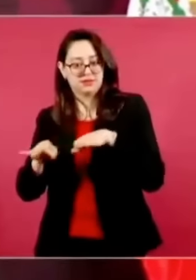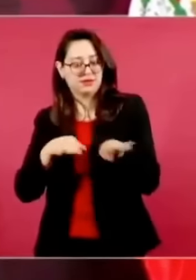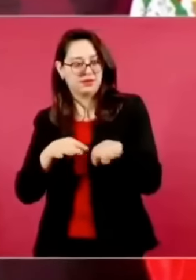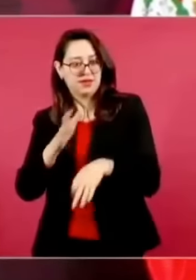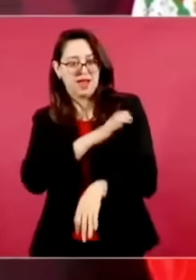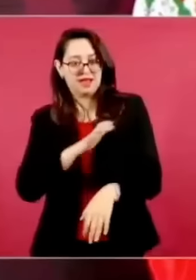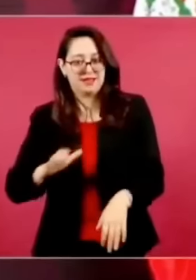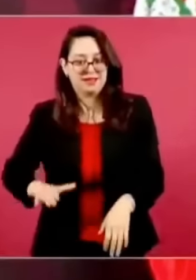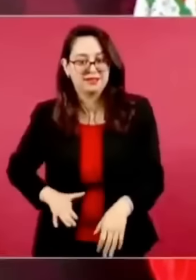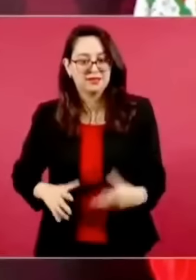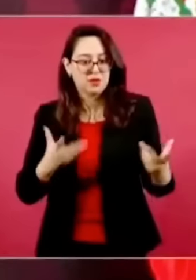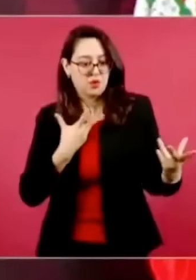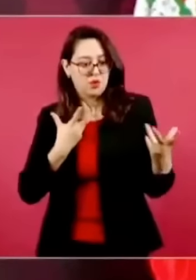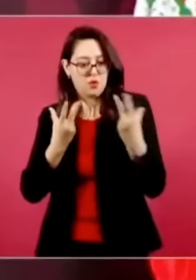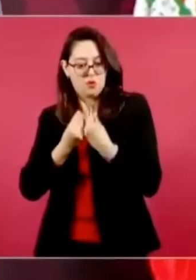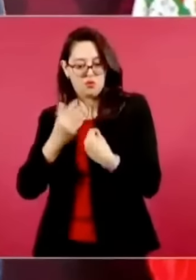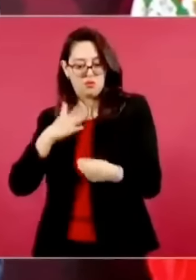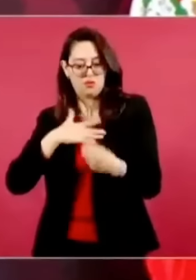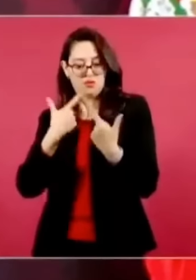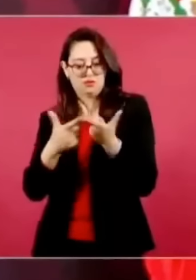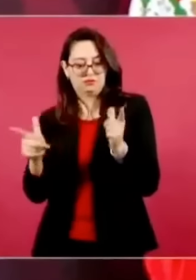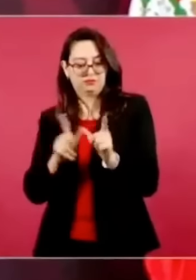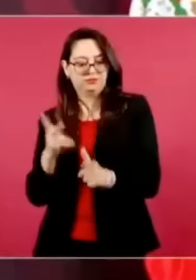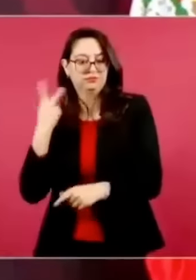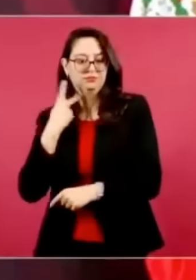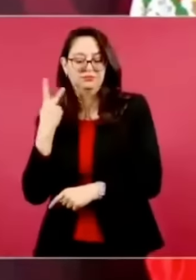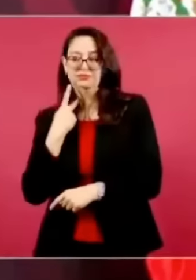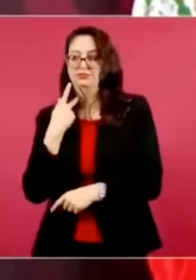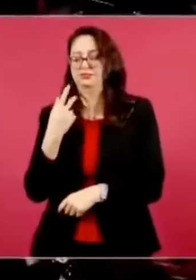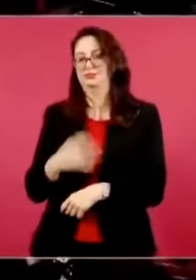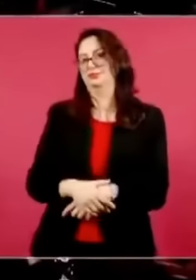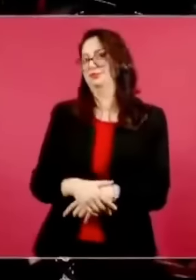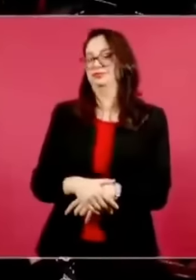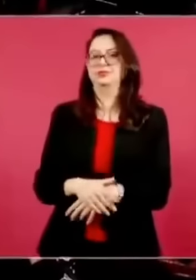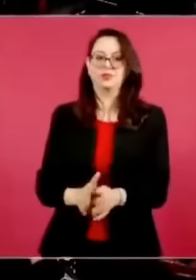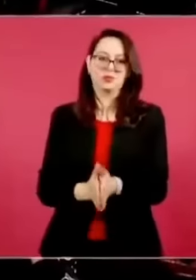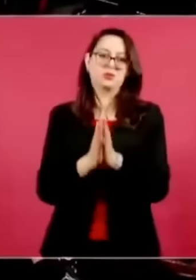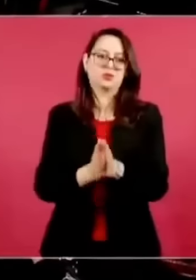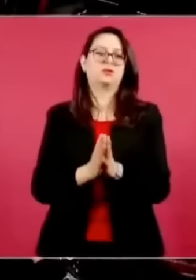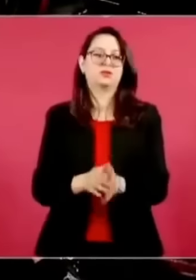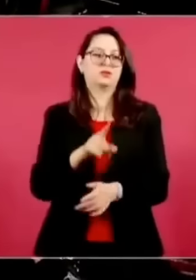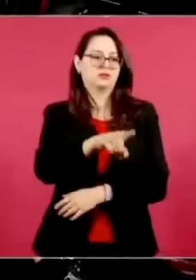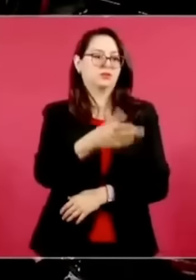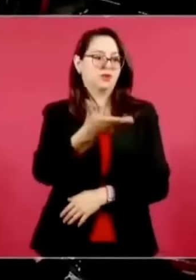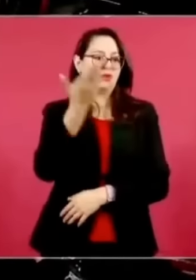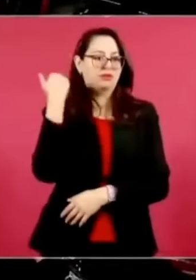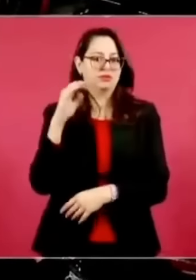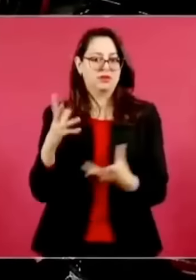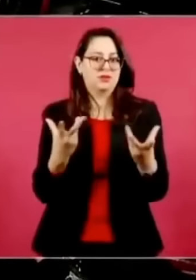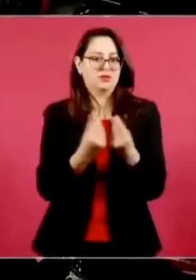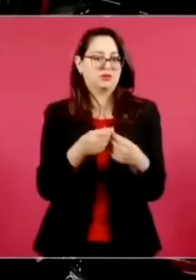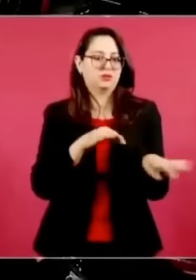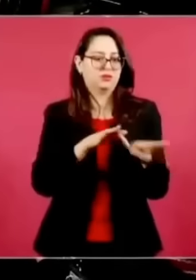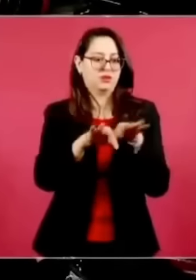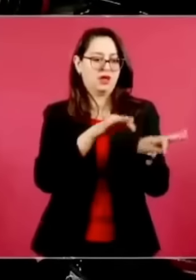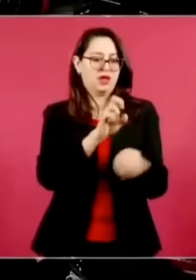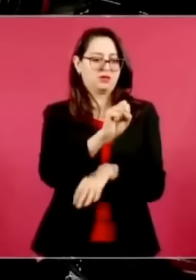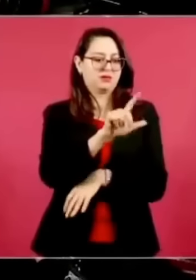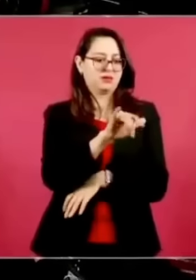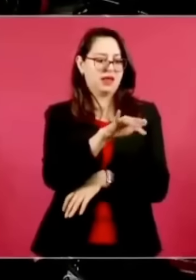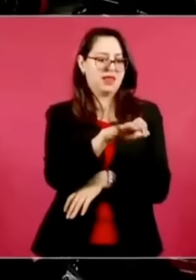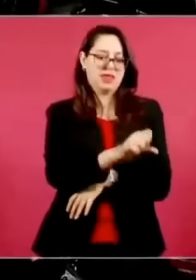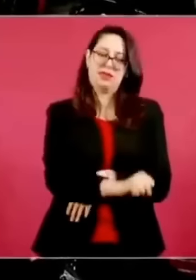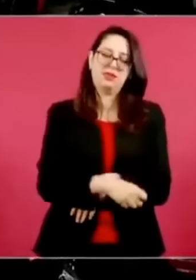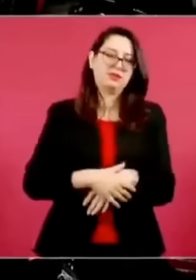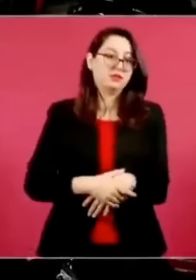¿sí?, al ex procurador de Salinas, de candidato nuestro a la gobernatura